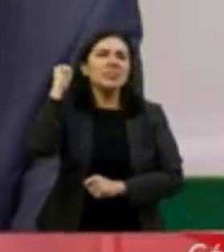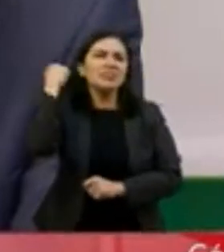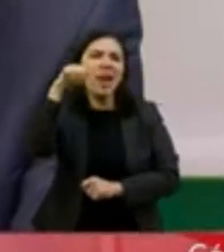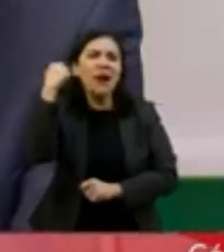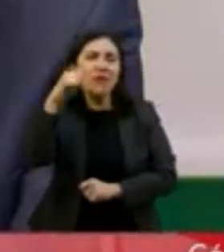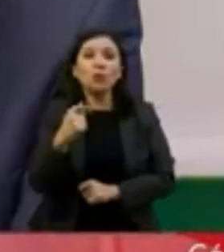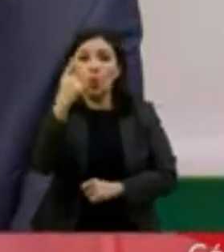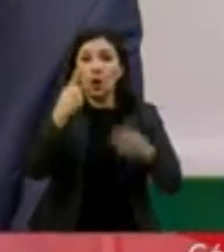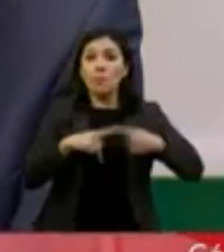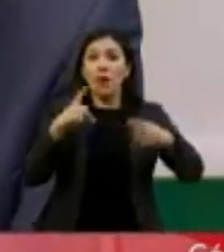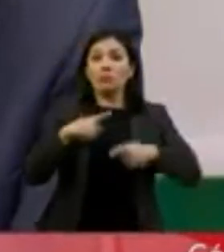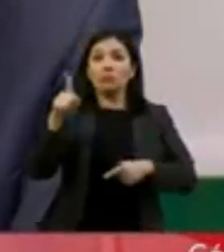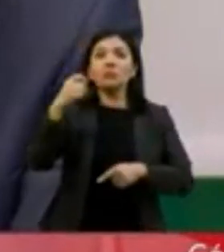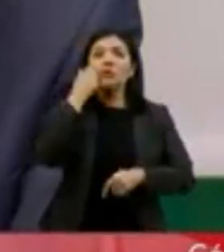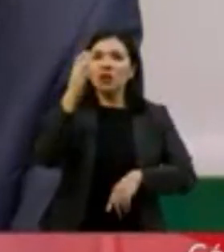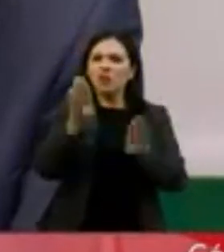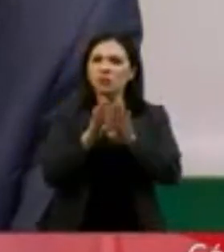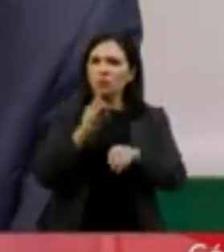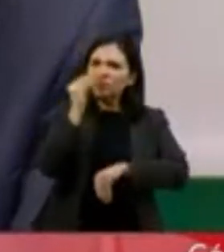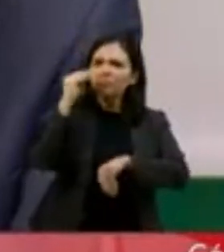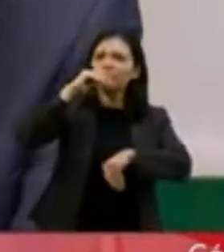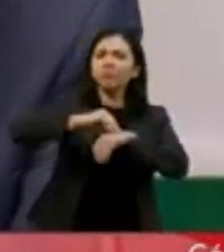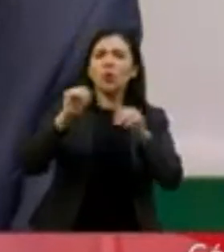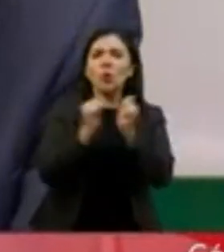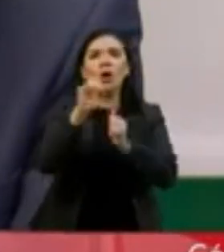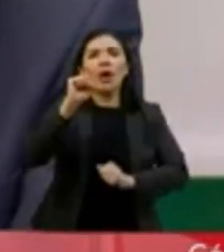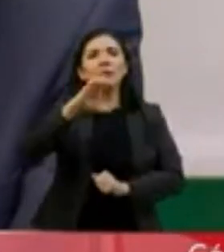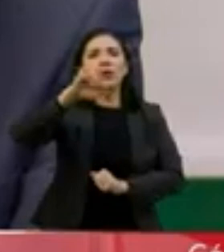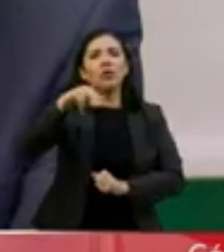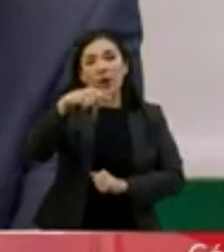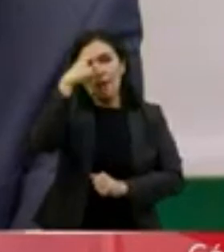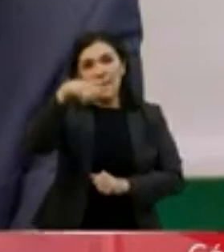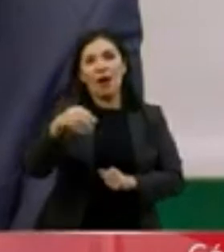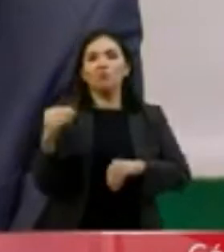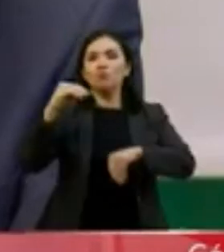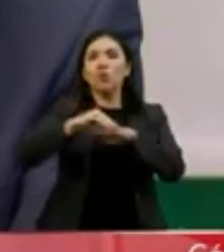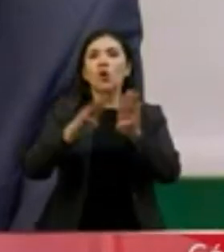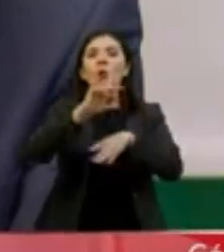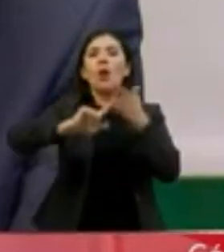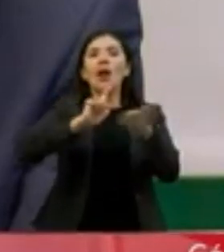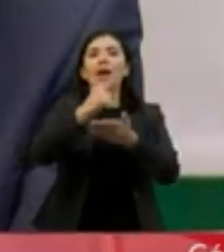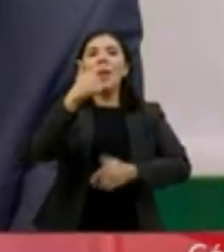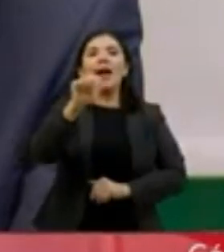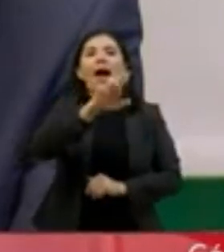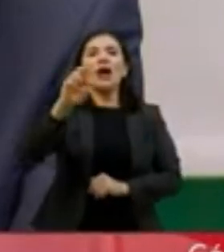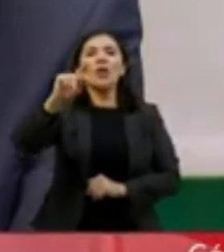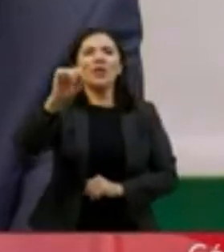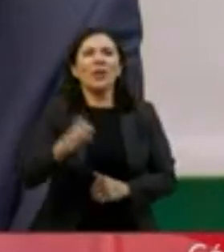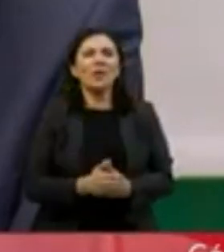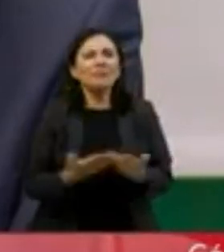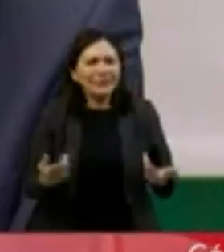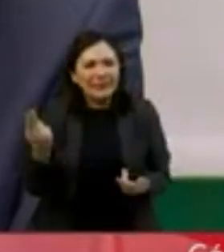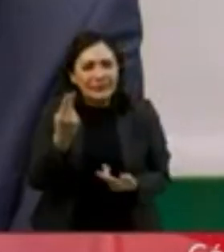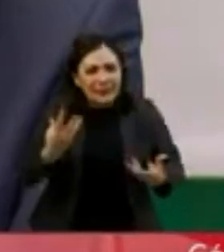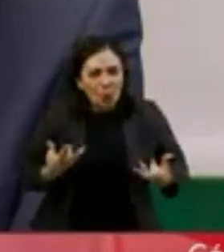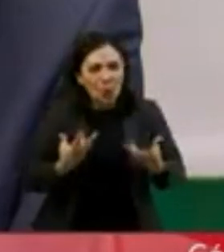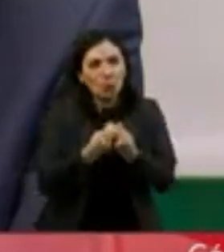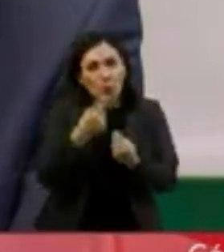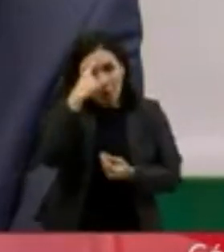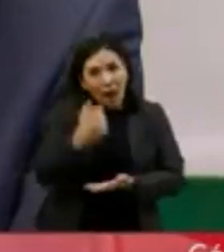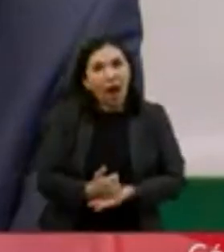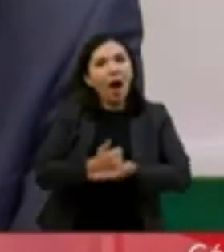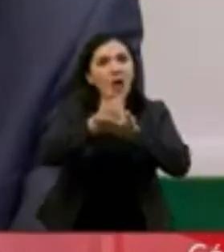intentó promover una acción en la suprema corte para calificarla como ley garrote vamos juntos en lo que puede